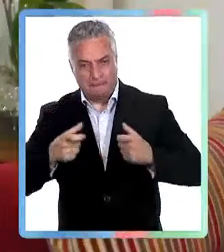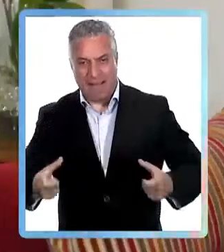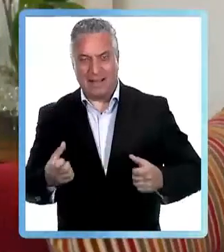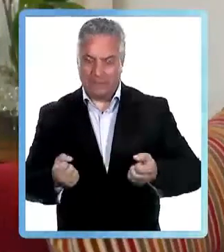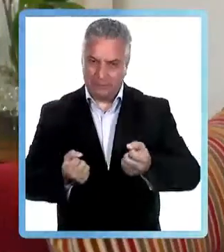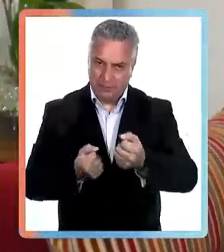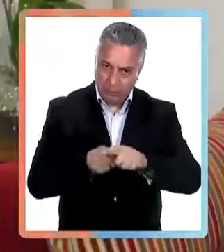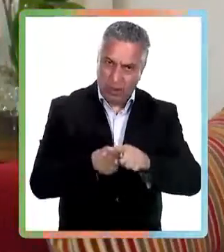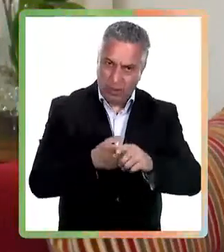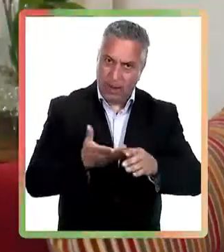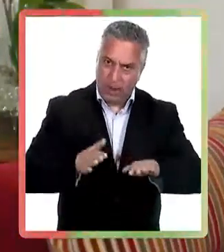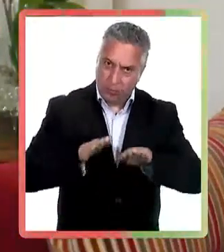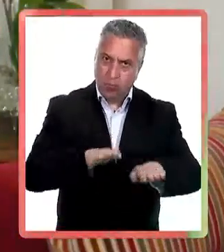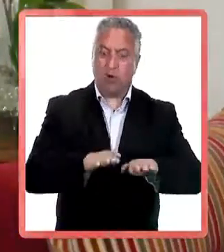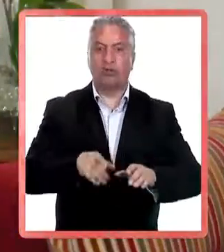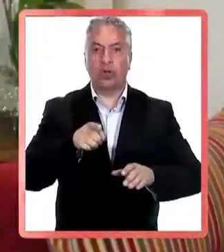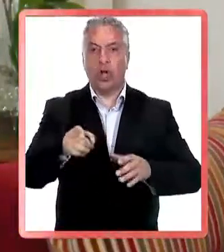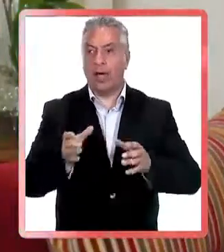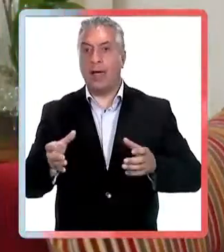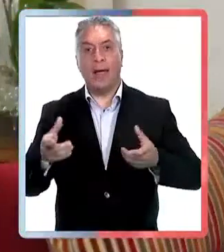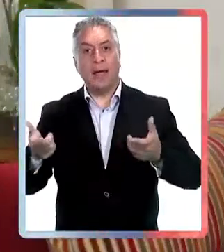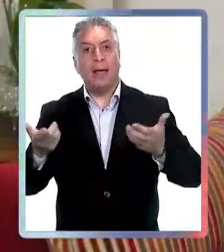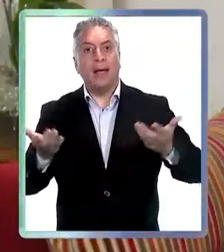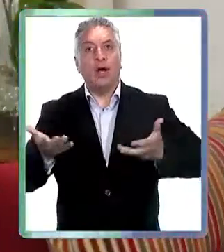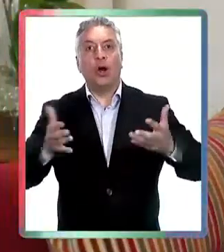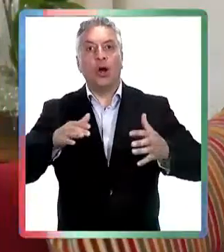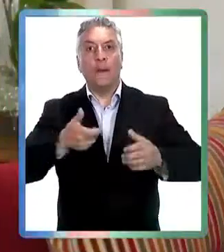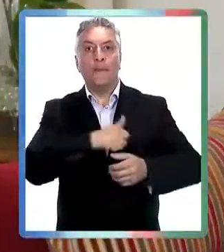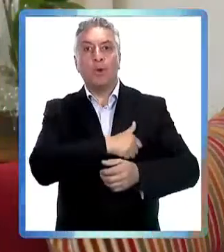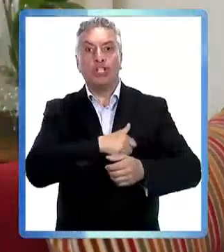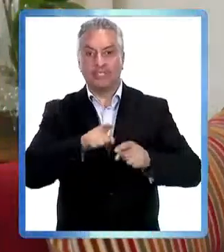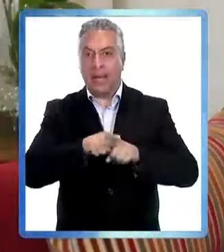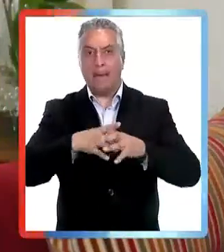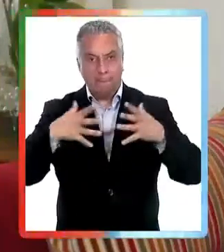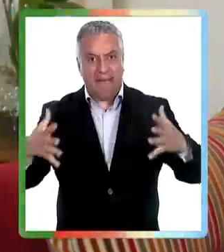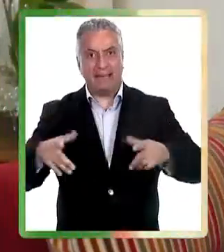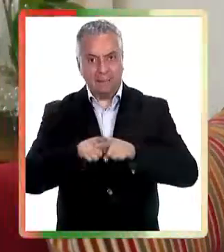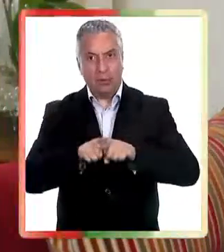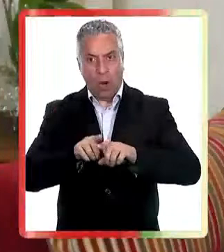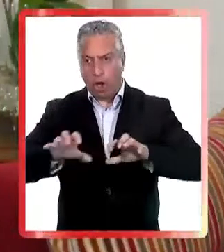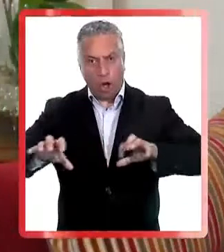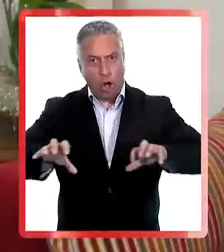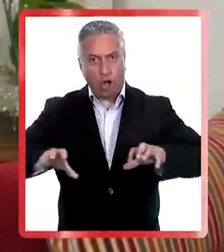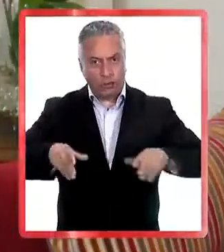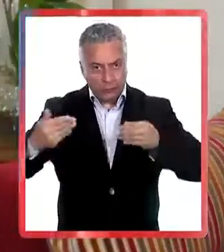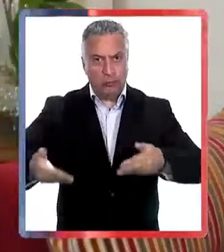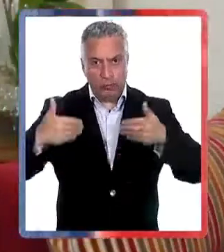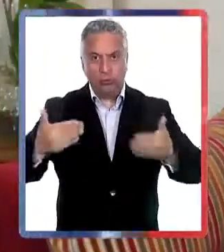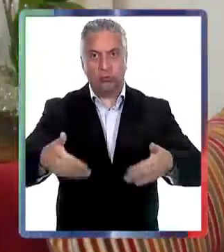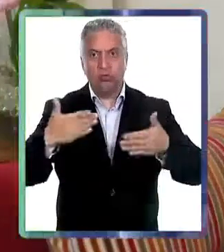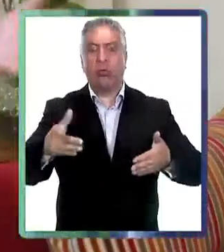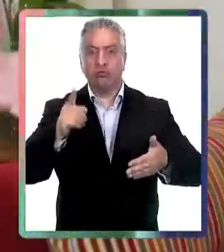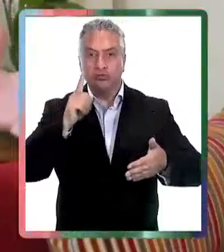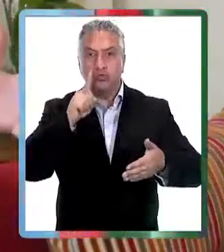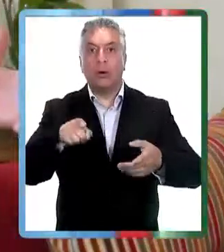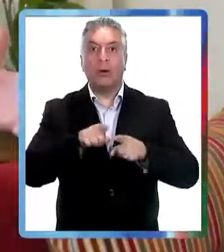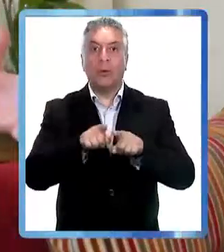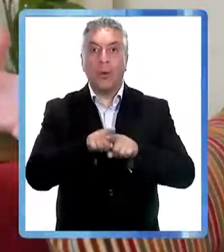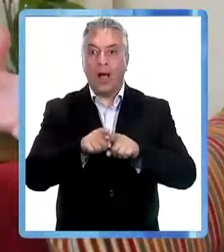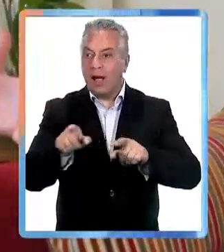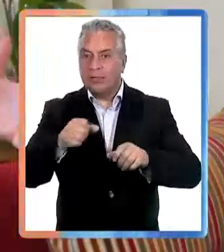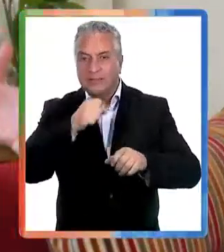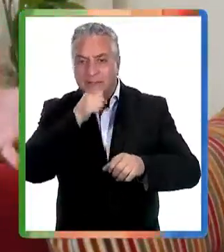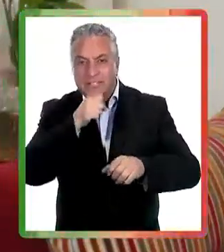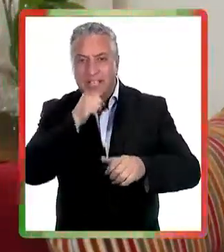que reforzar el equipamiento de las policías. Esto significa desde reponer lo que ya